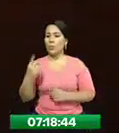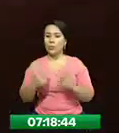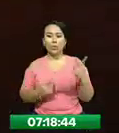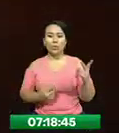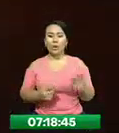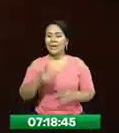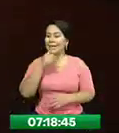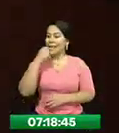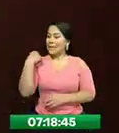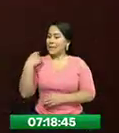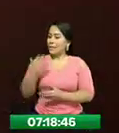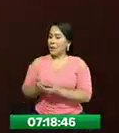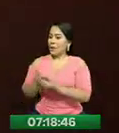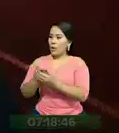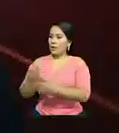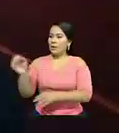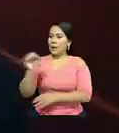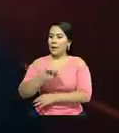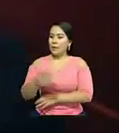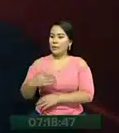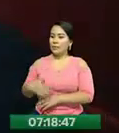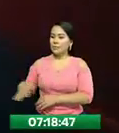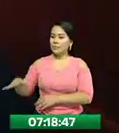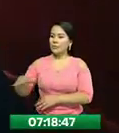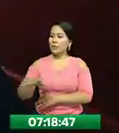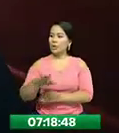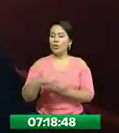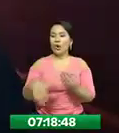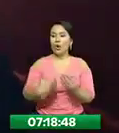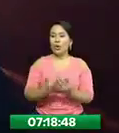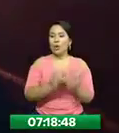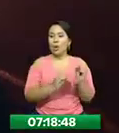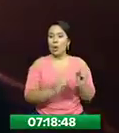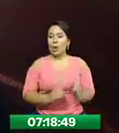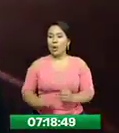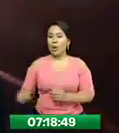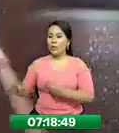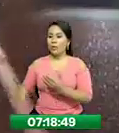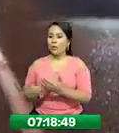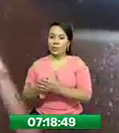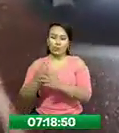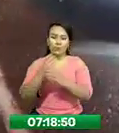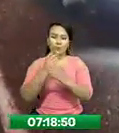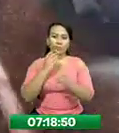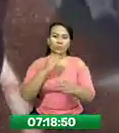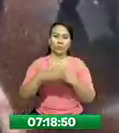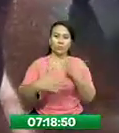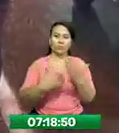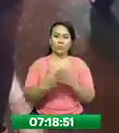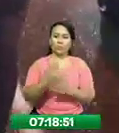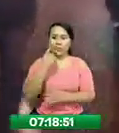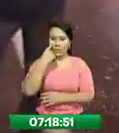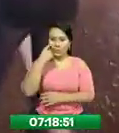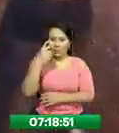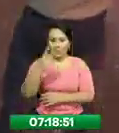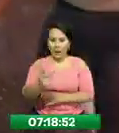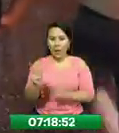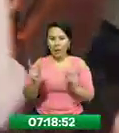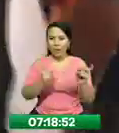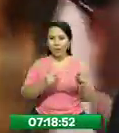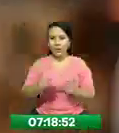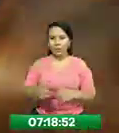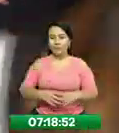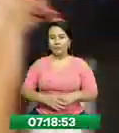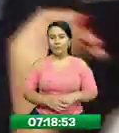los papeles y también vehicular, que tenga todo en orden, sus retrovisores, luces. Informó